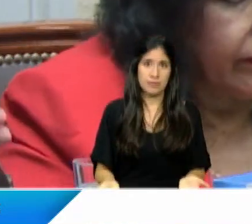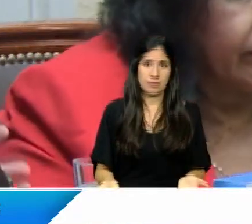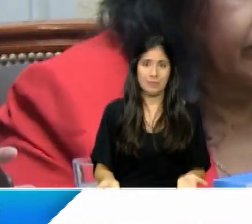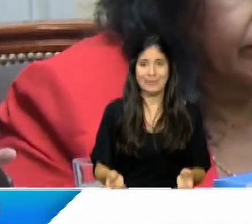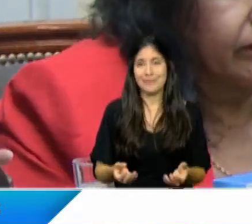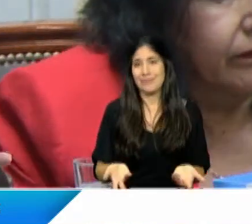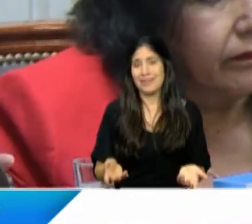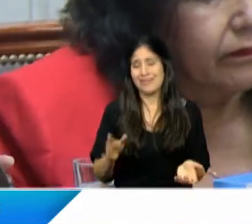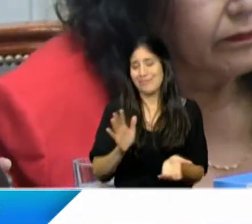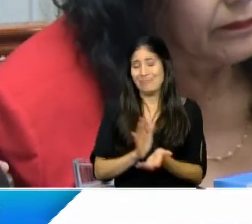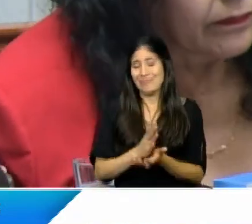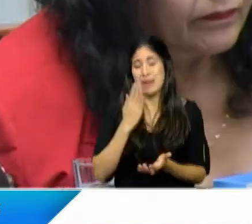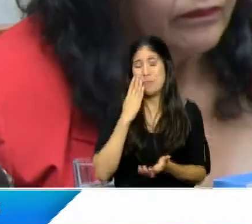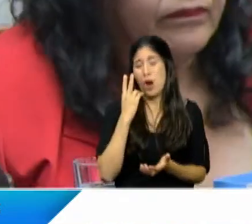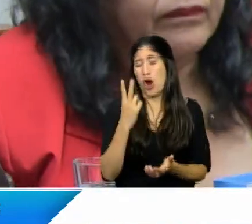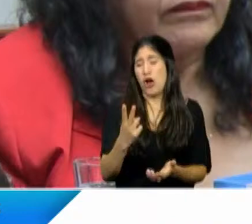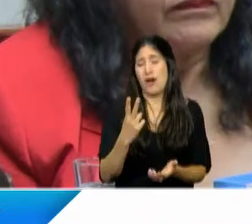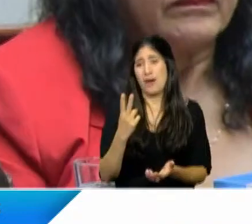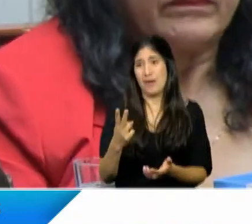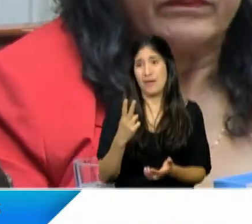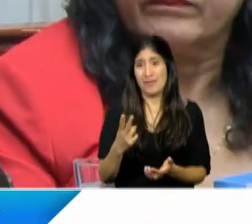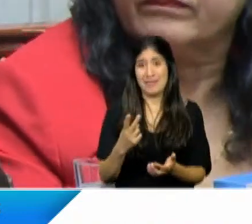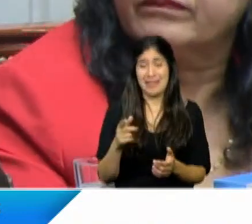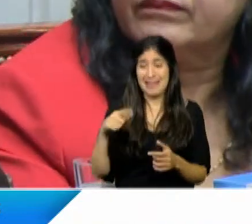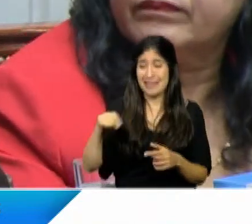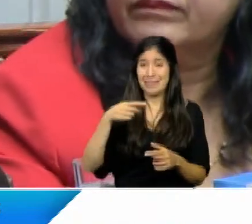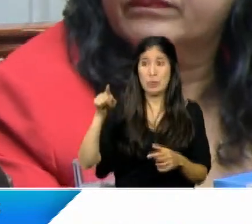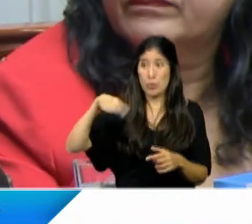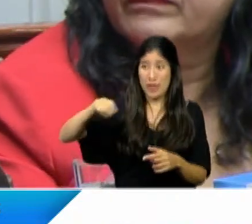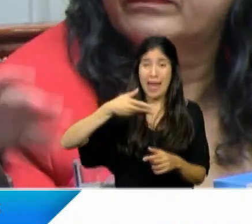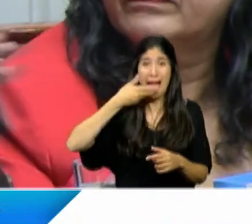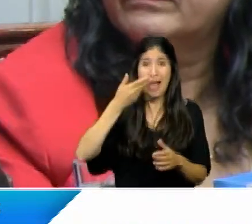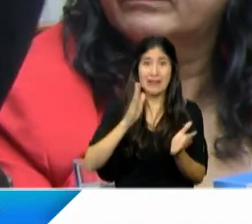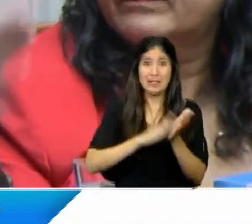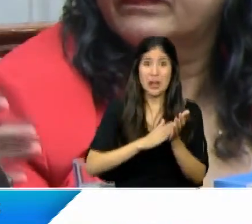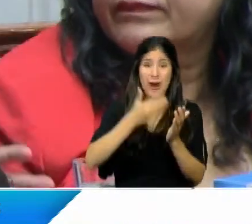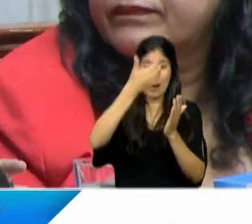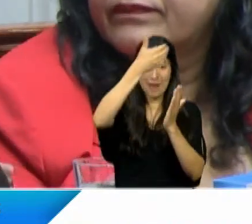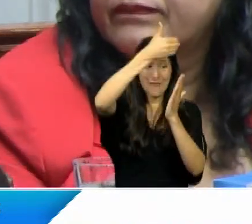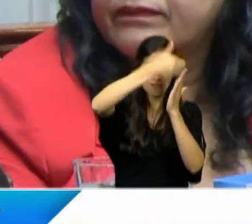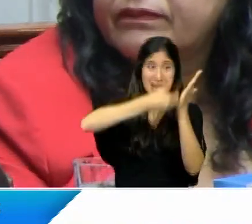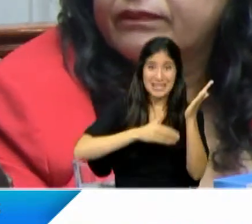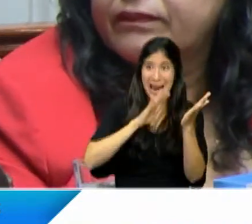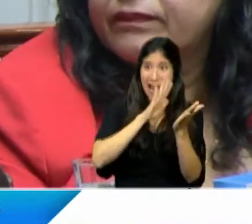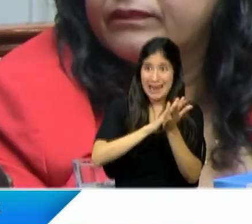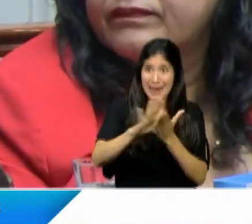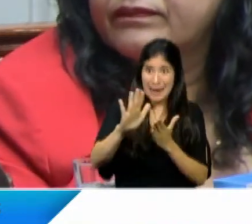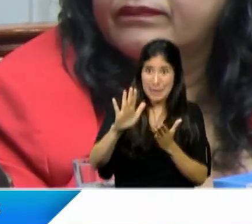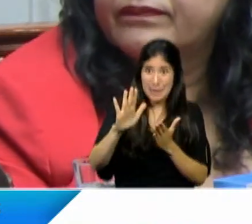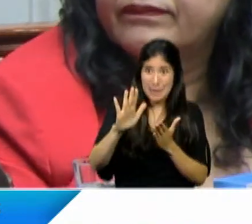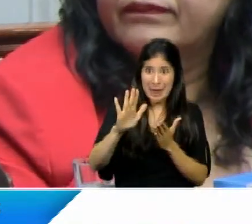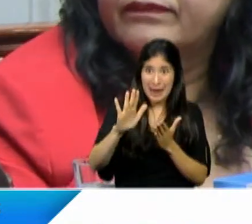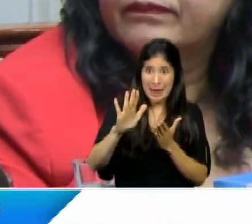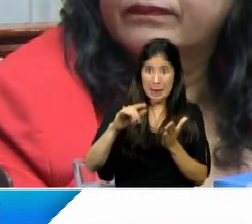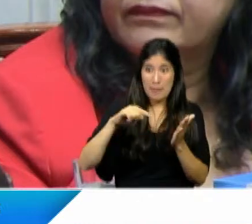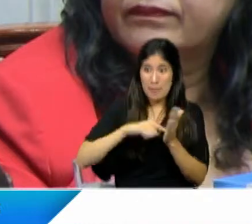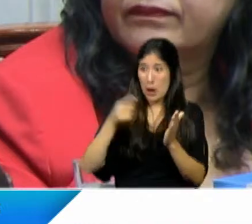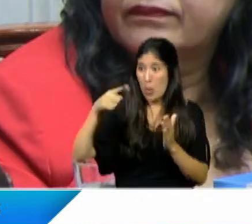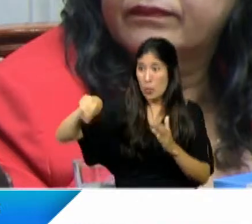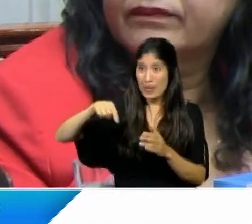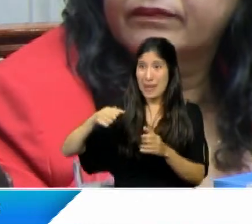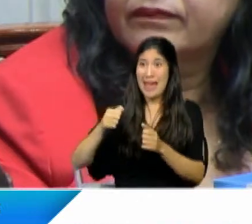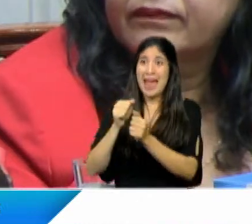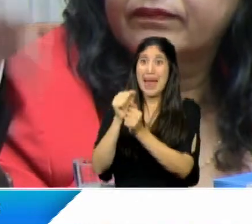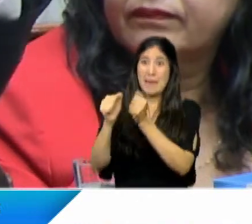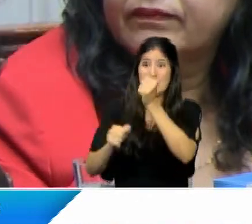que es la hipocresía mayor que hablen de ficha limpia los campeones de las empresas offshore, los que llevan a